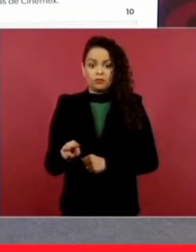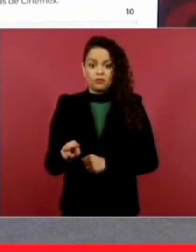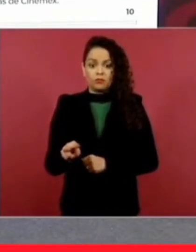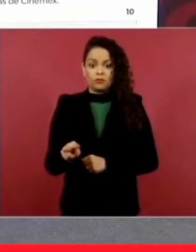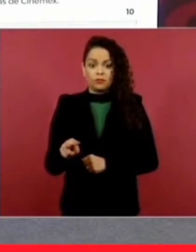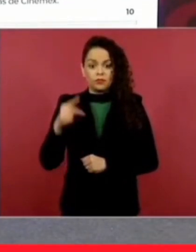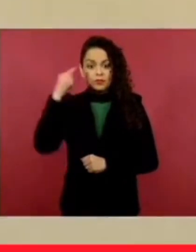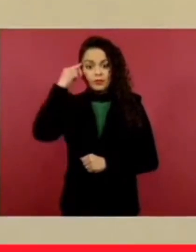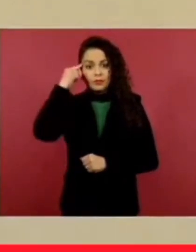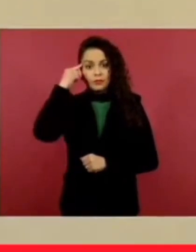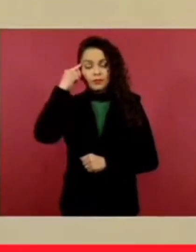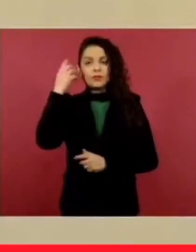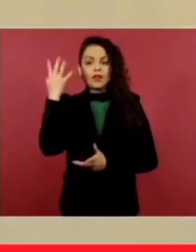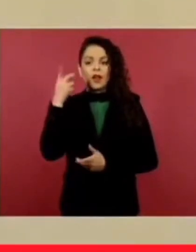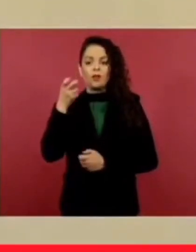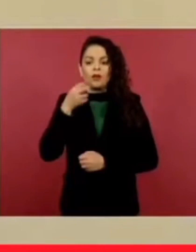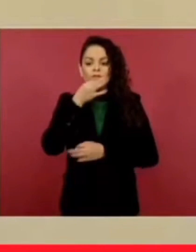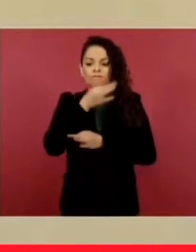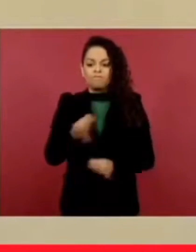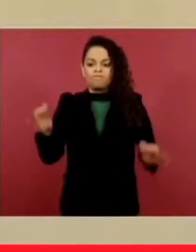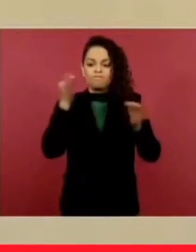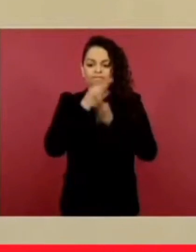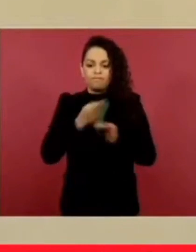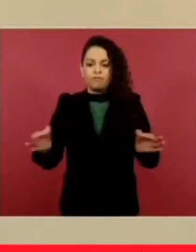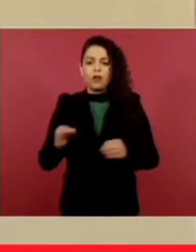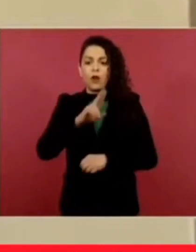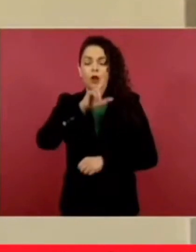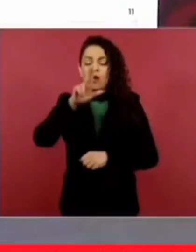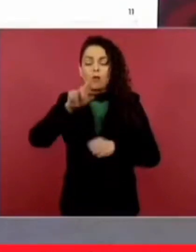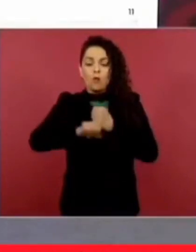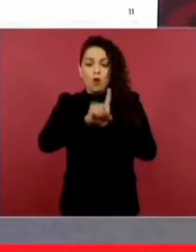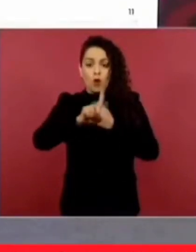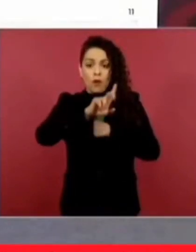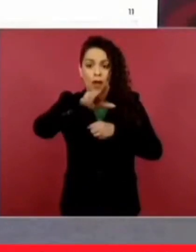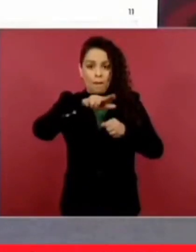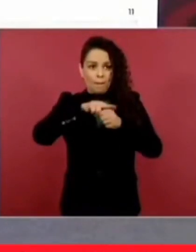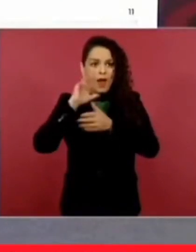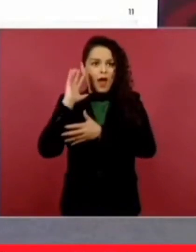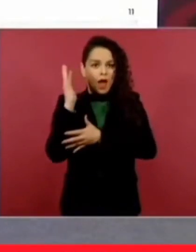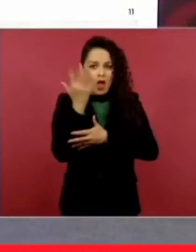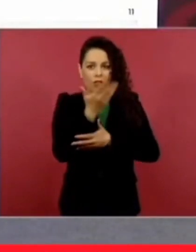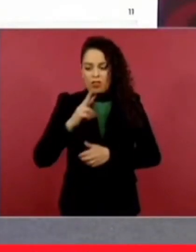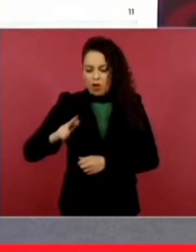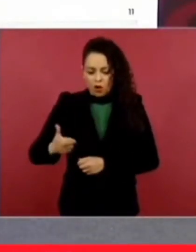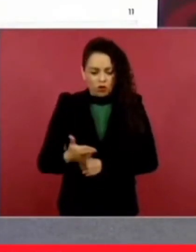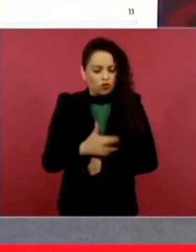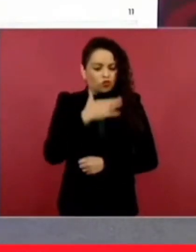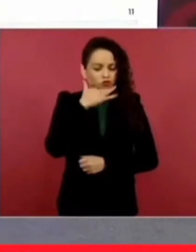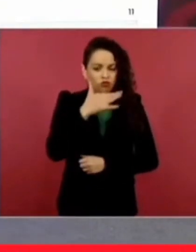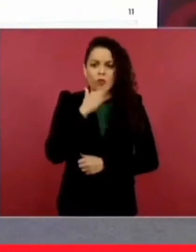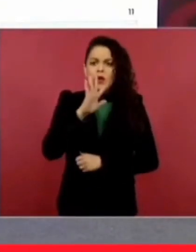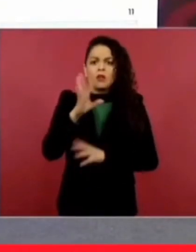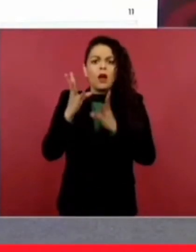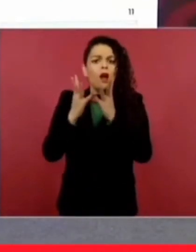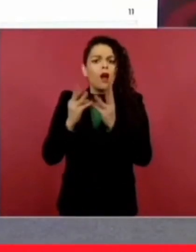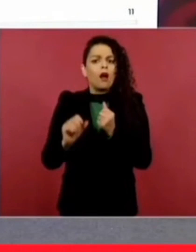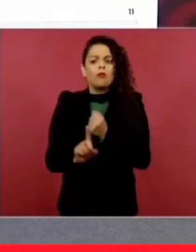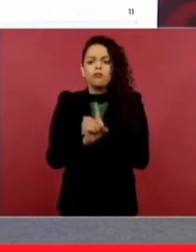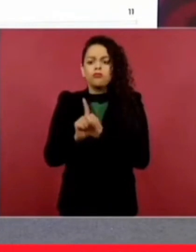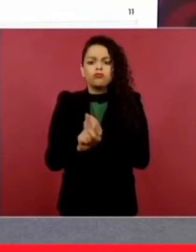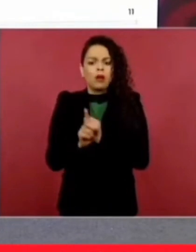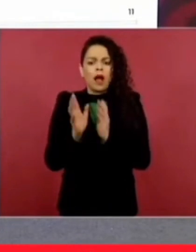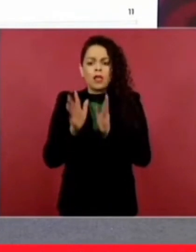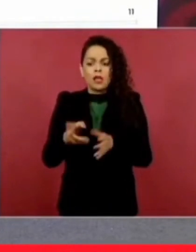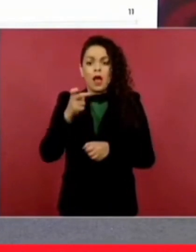remediación ambiental. La siguiente, por favor. De lo que más se requiere cuando pasa el caso de que